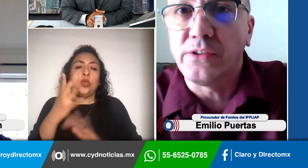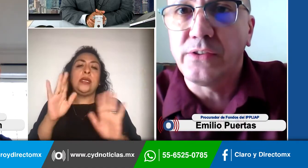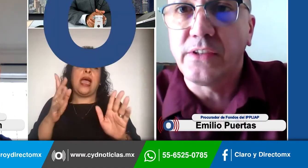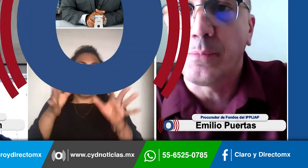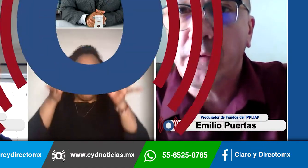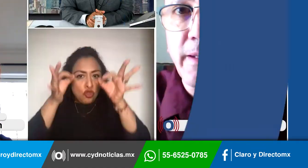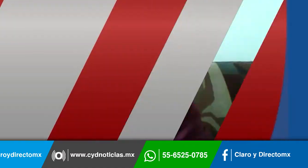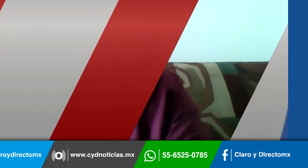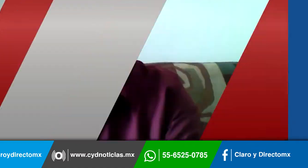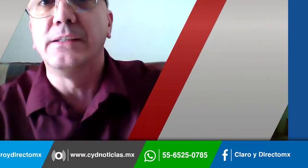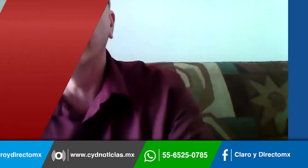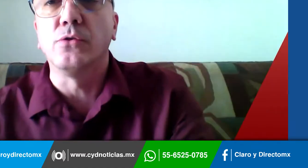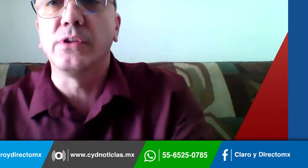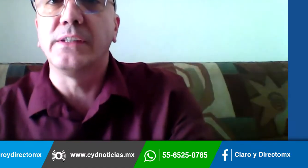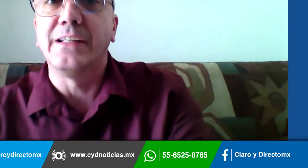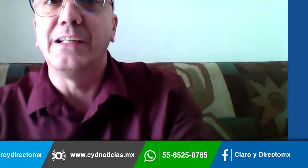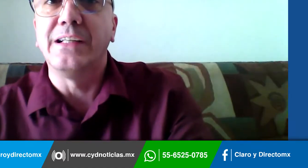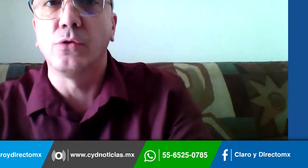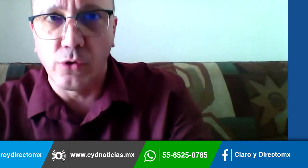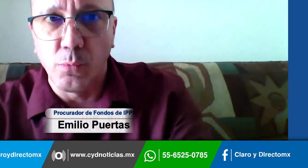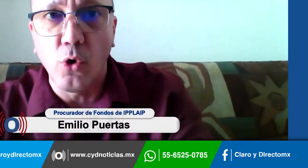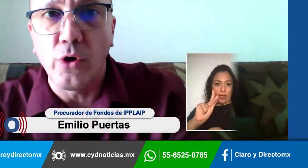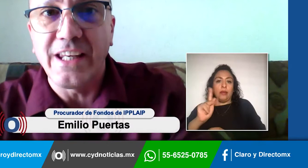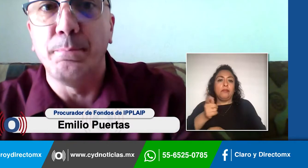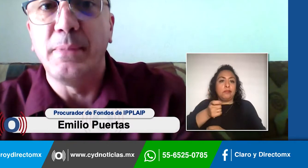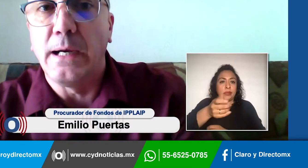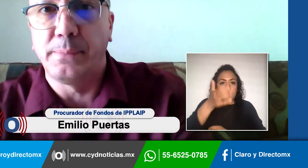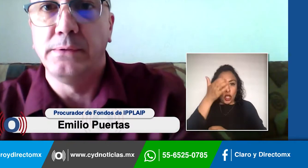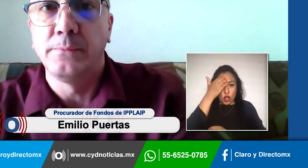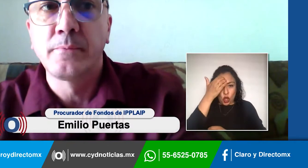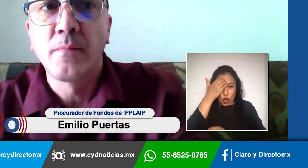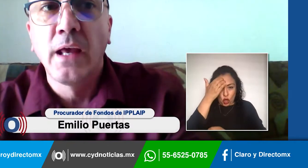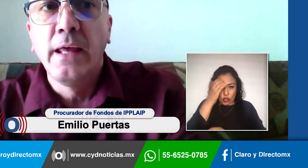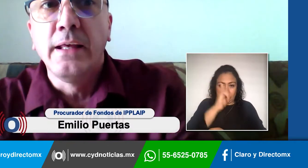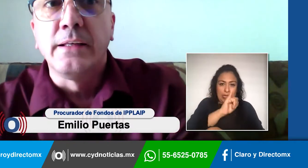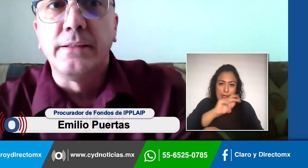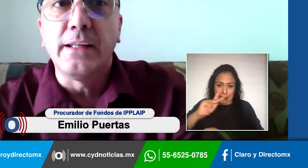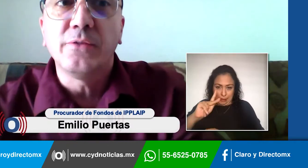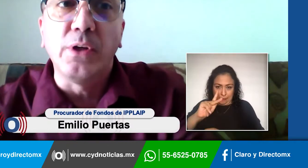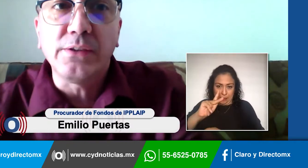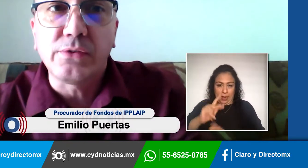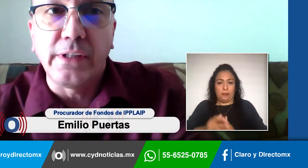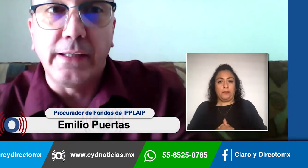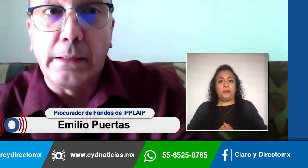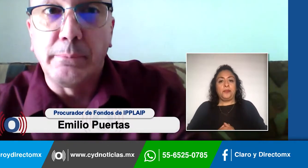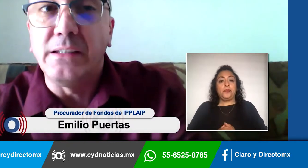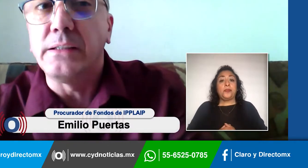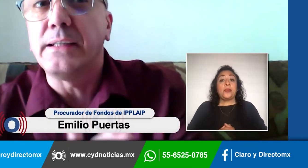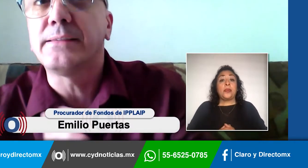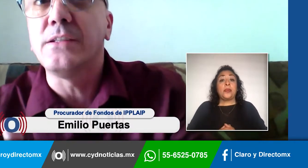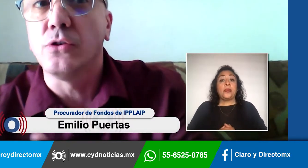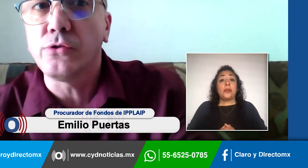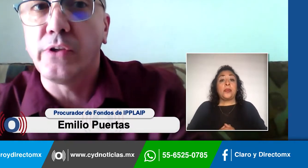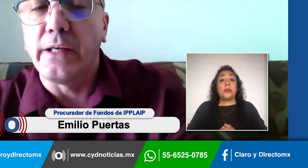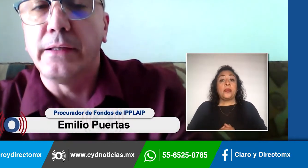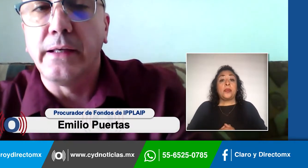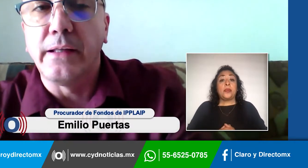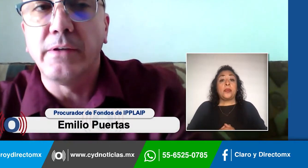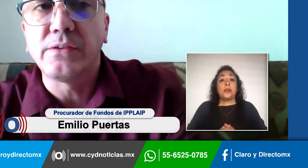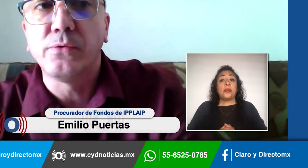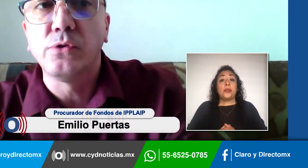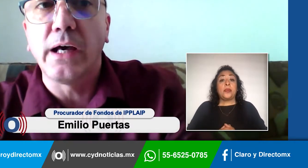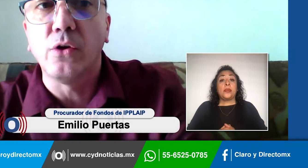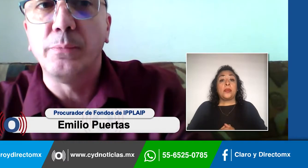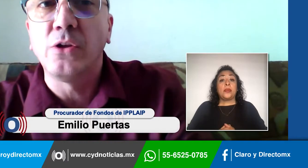institución de asistencia privada y es desde entonces que se le conoce como IPLIAP. Ya después de 23 años de